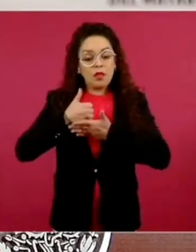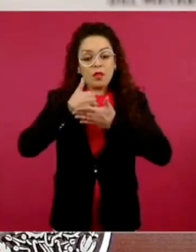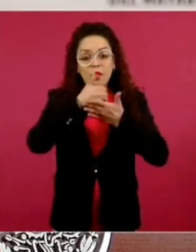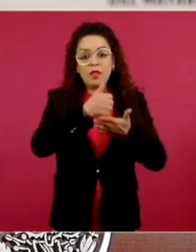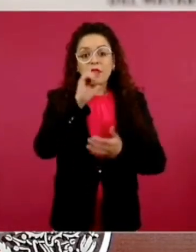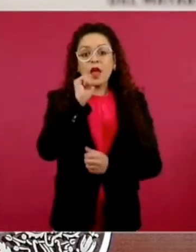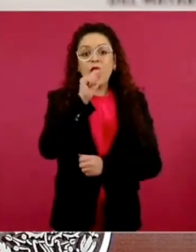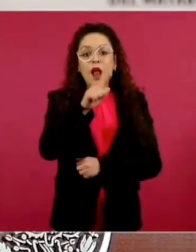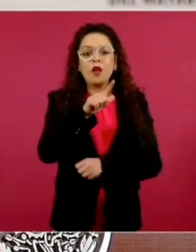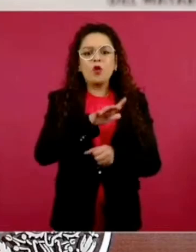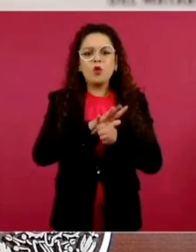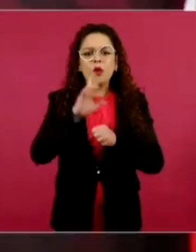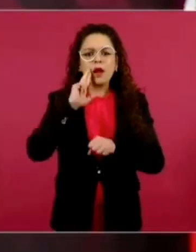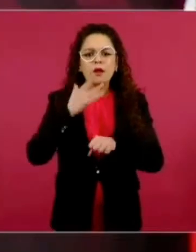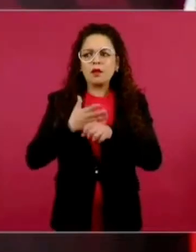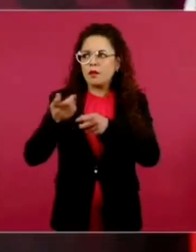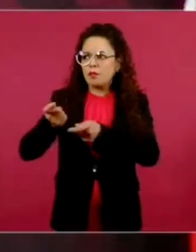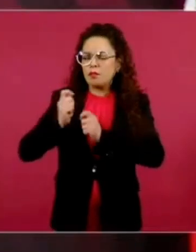cargo.